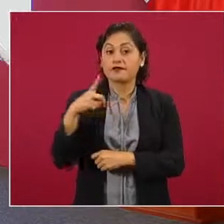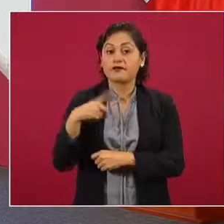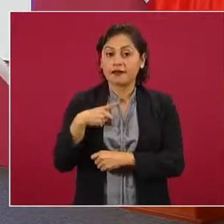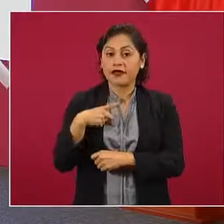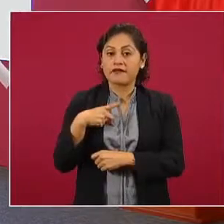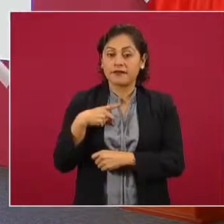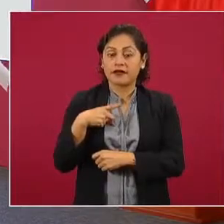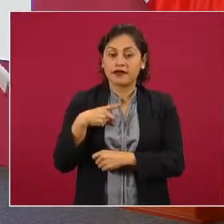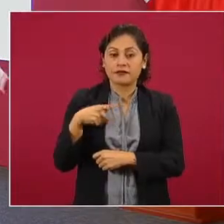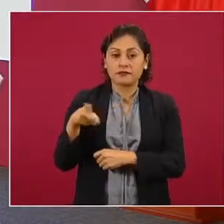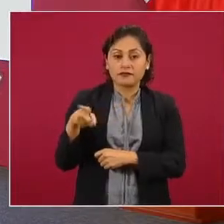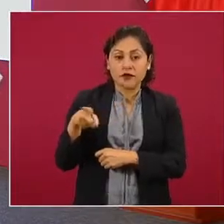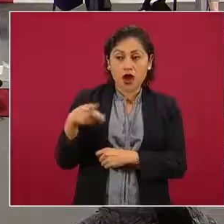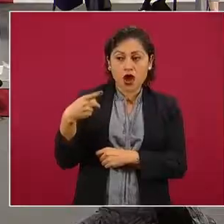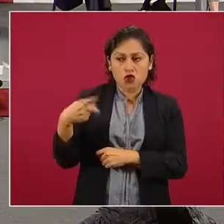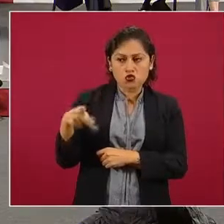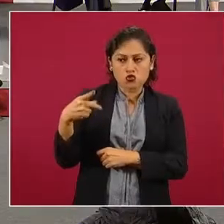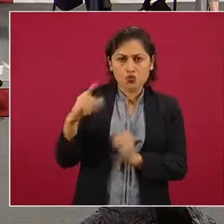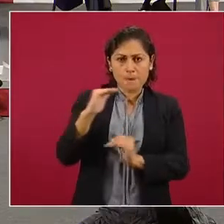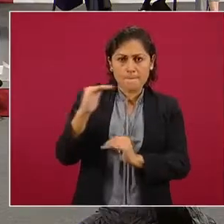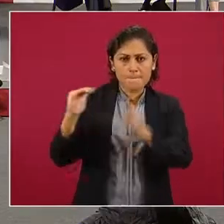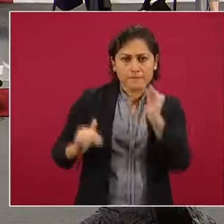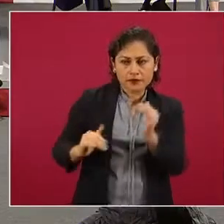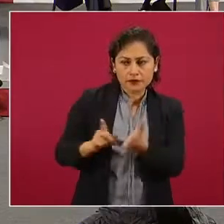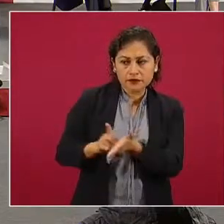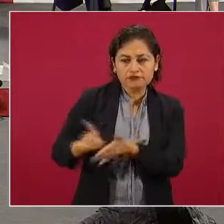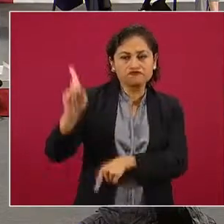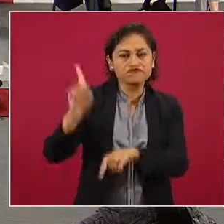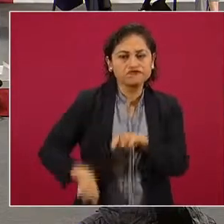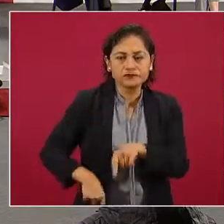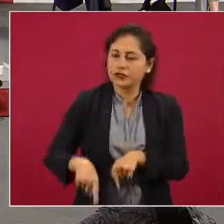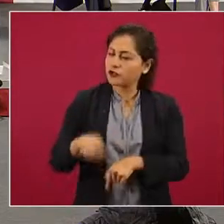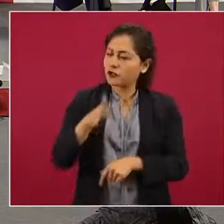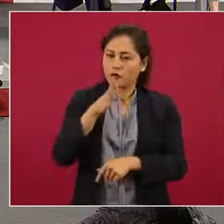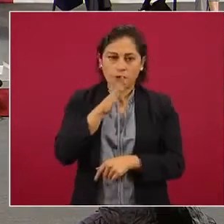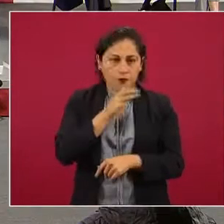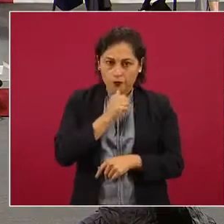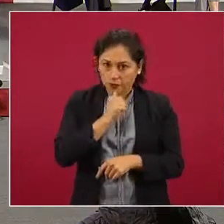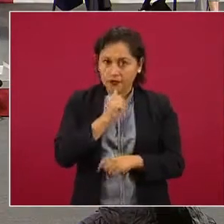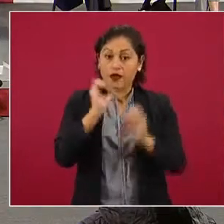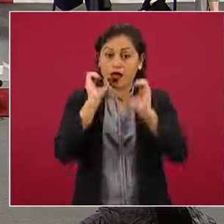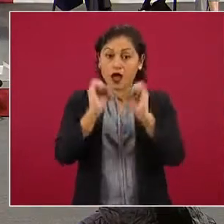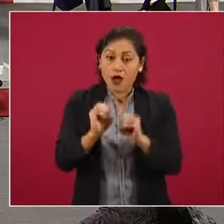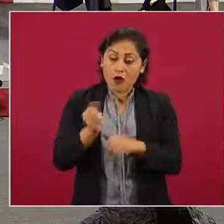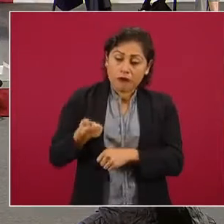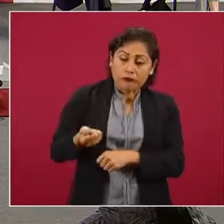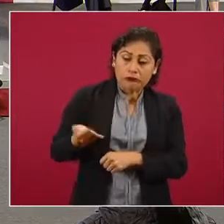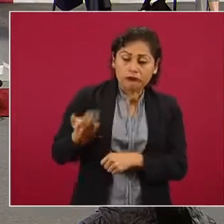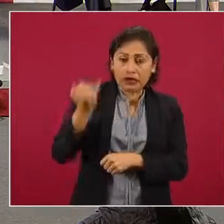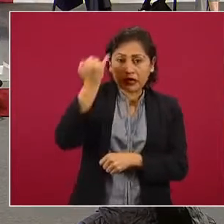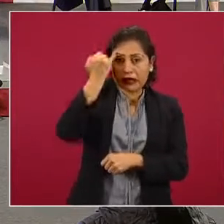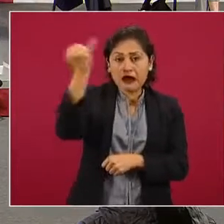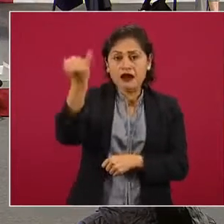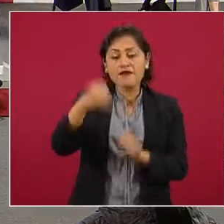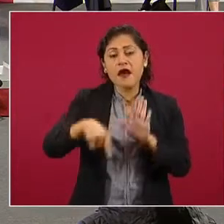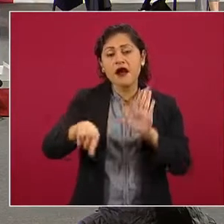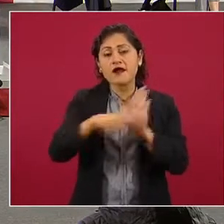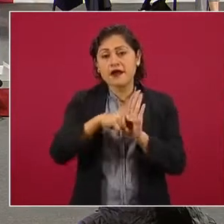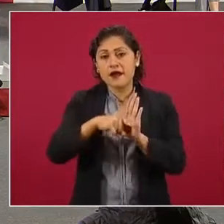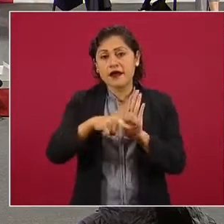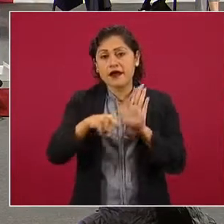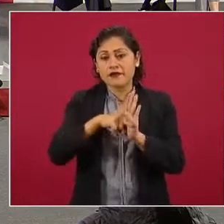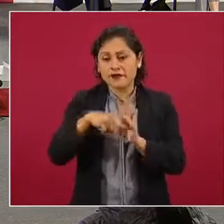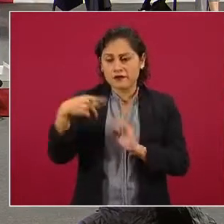derecho fundamental alguno, ni llevar a nadie a prejuzgar sobre aptitudes y